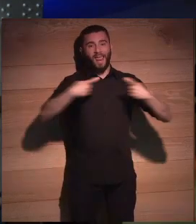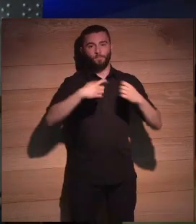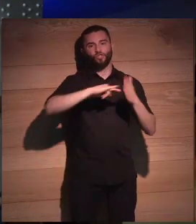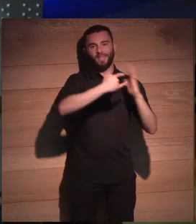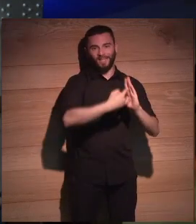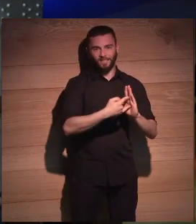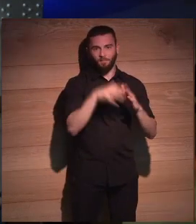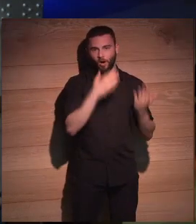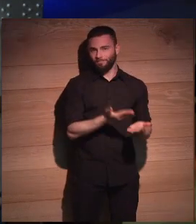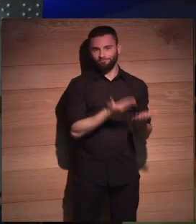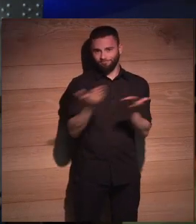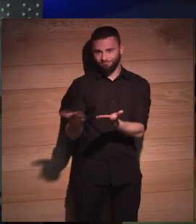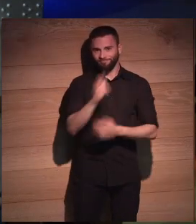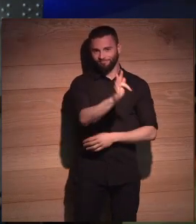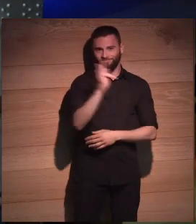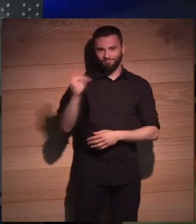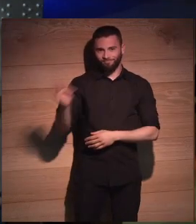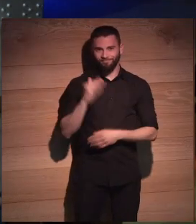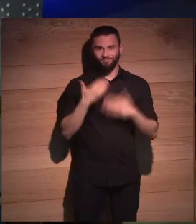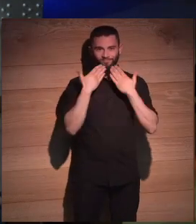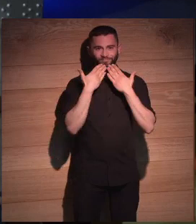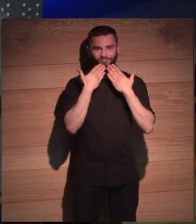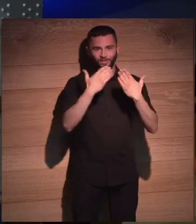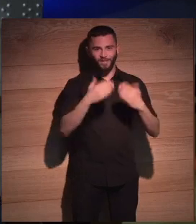espero que lo disfrutéis. Muchas gracias.